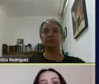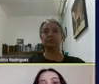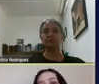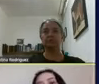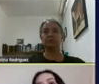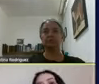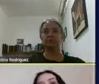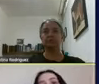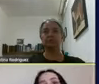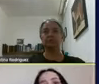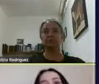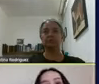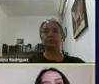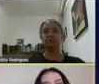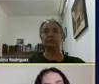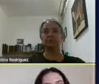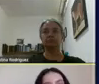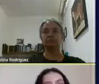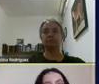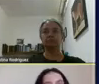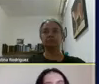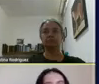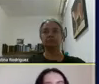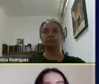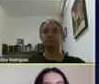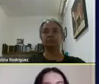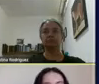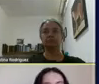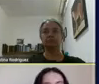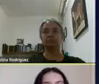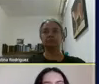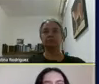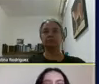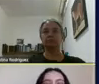pie que estamos rehabilitando como el pie que está sano. Ajá.